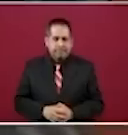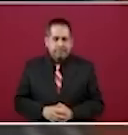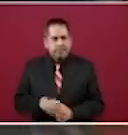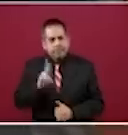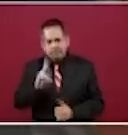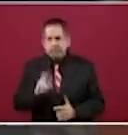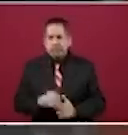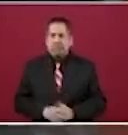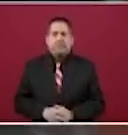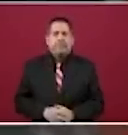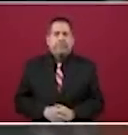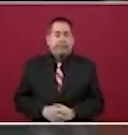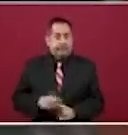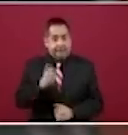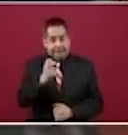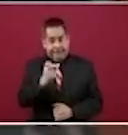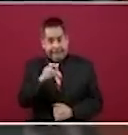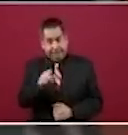Pero eso